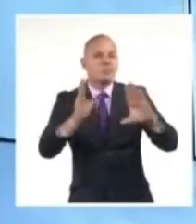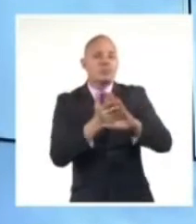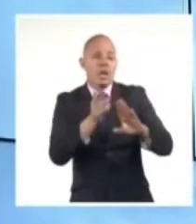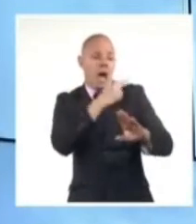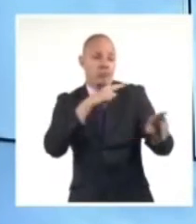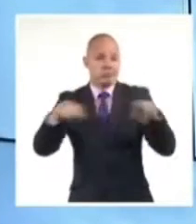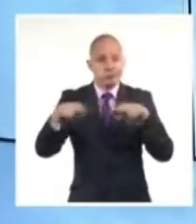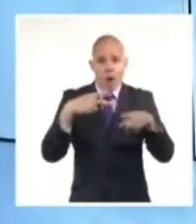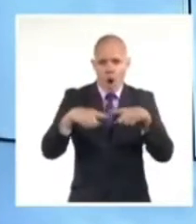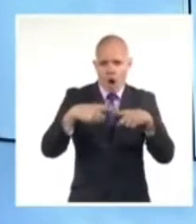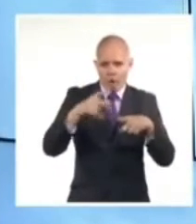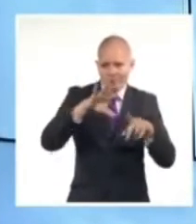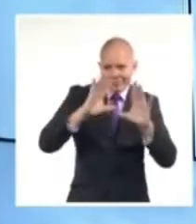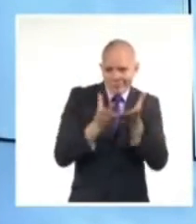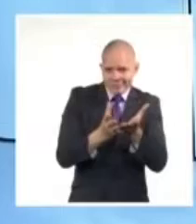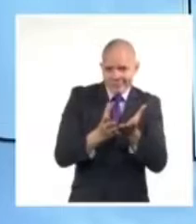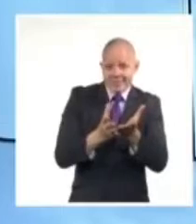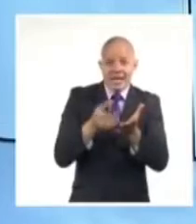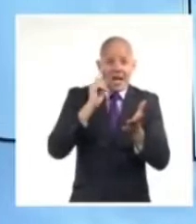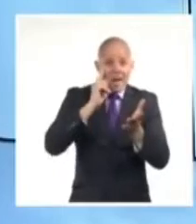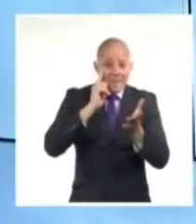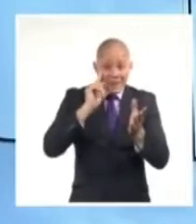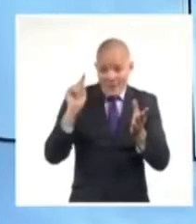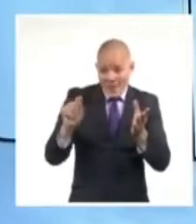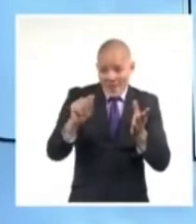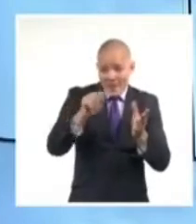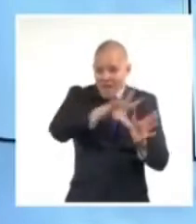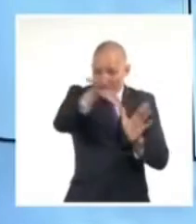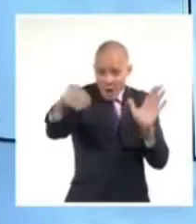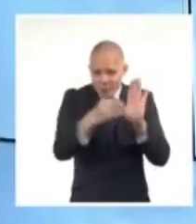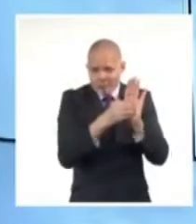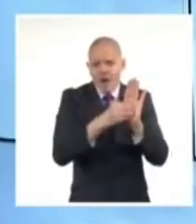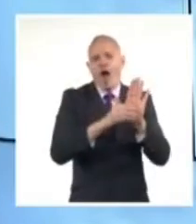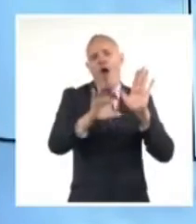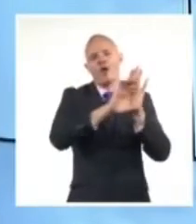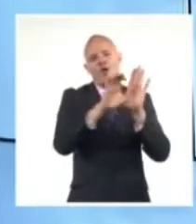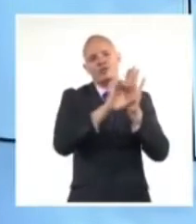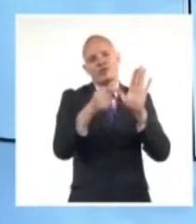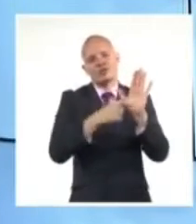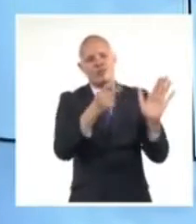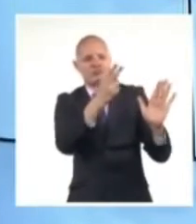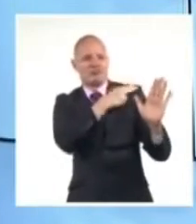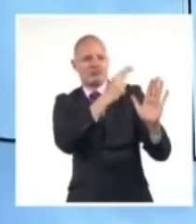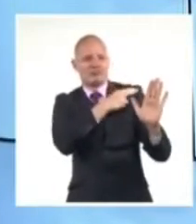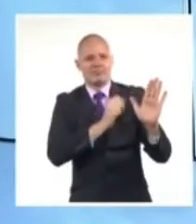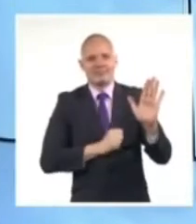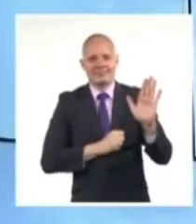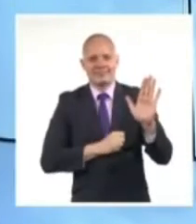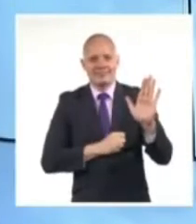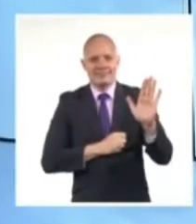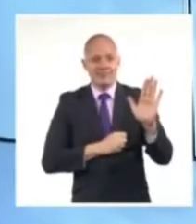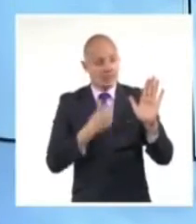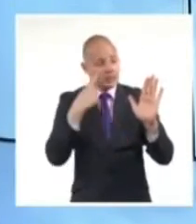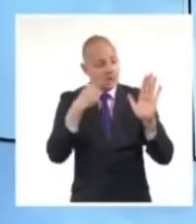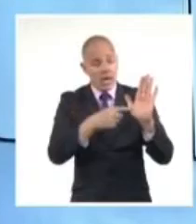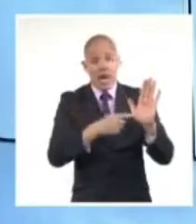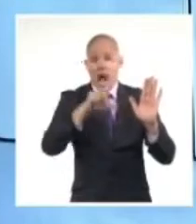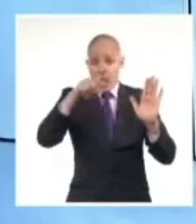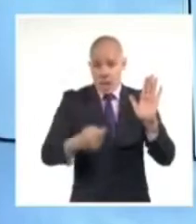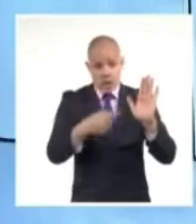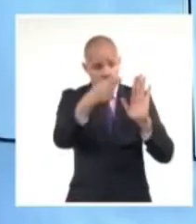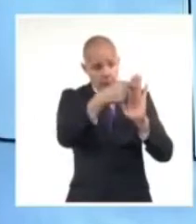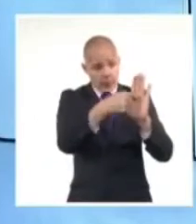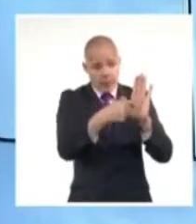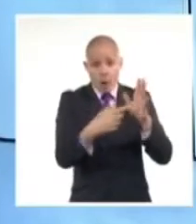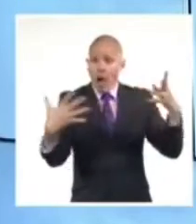de conjunto tributan al desarrollo de estas normas, pues por supuesto las sociedades. ¿Quiénes han tributado? Las normas que guardan una interrelación